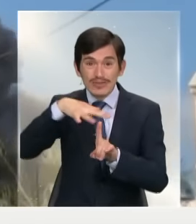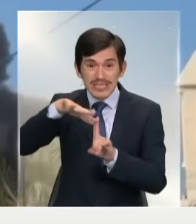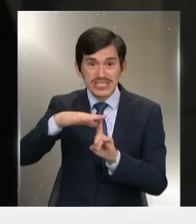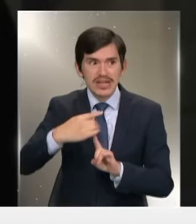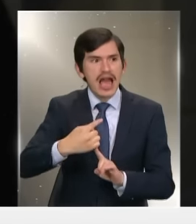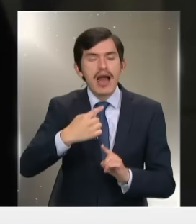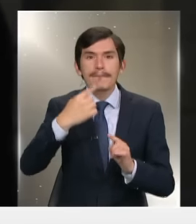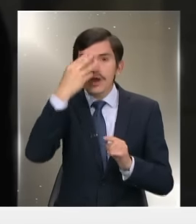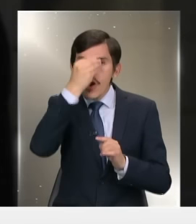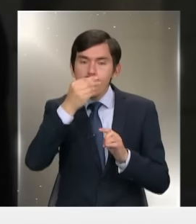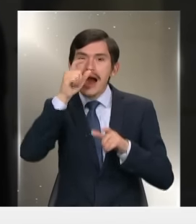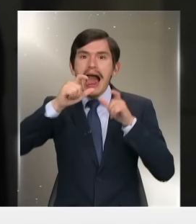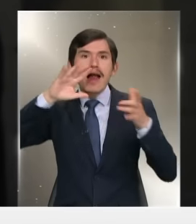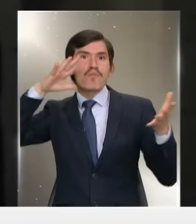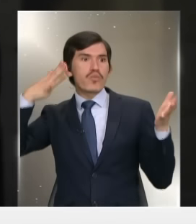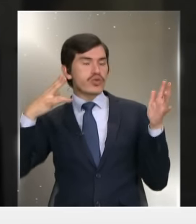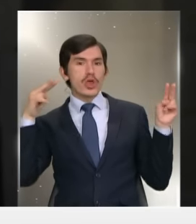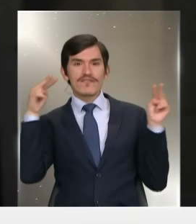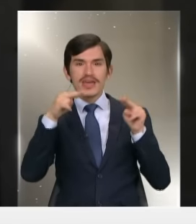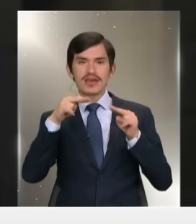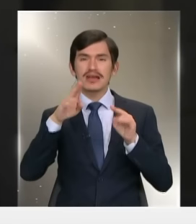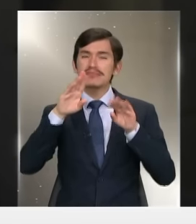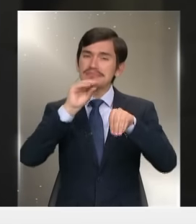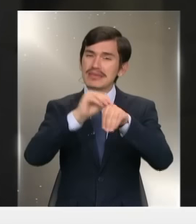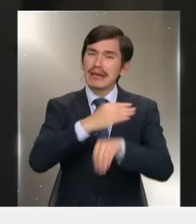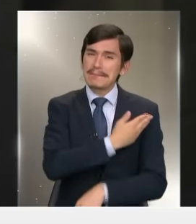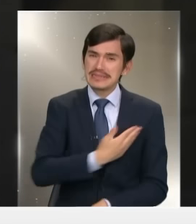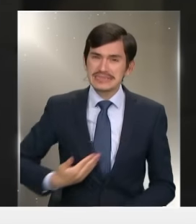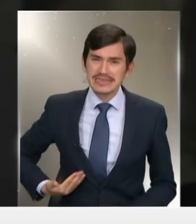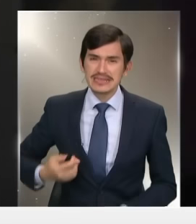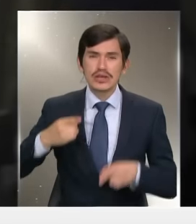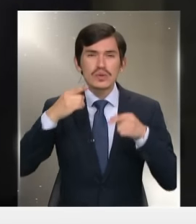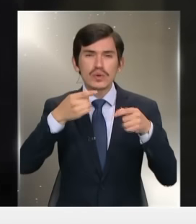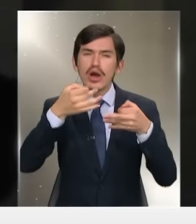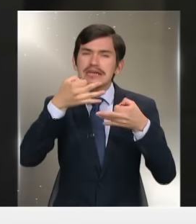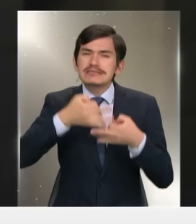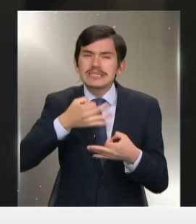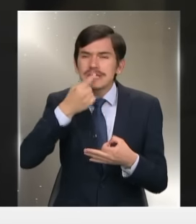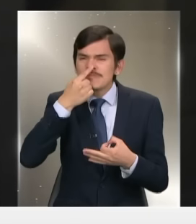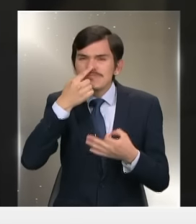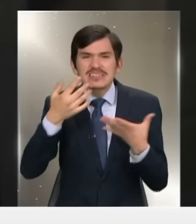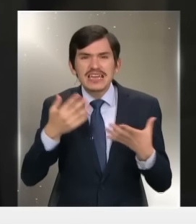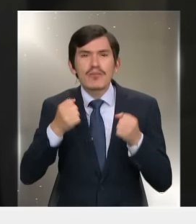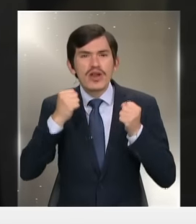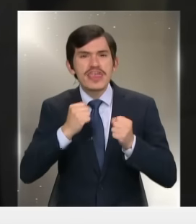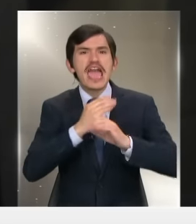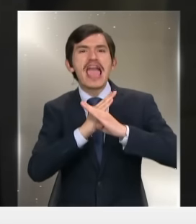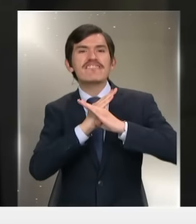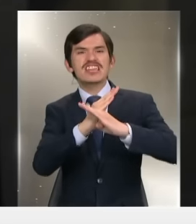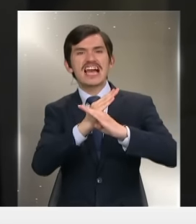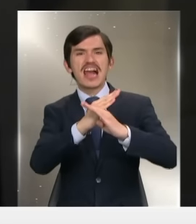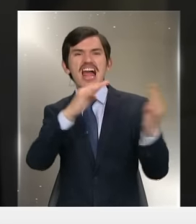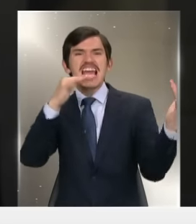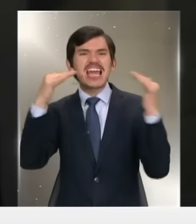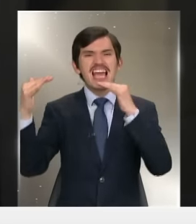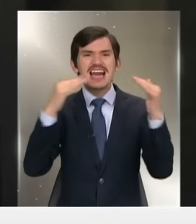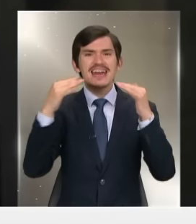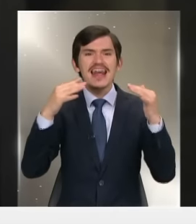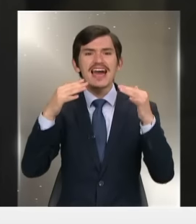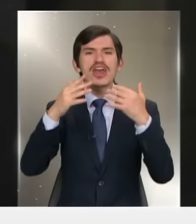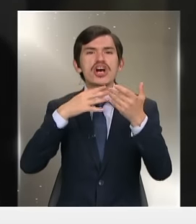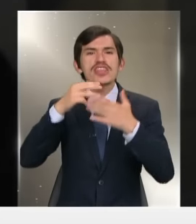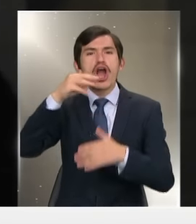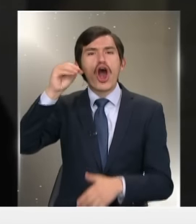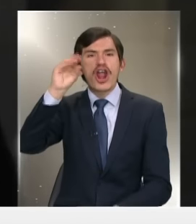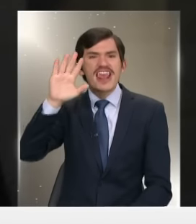mundo. Señor presidente, ¿qué tan seguro está de que se puede evitar una guerra total en Medio